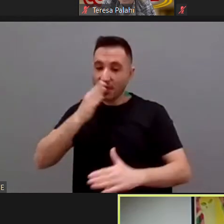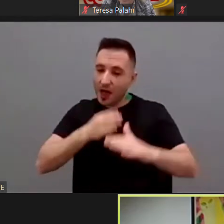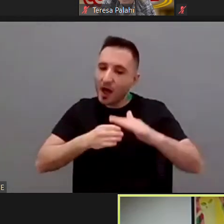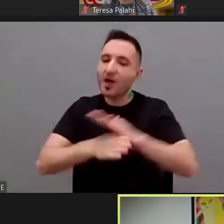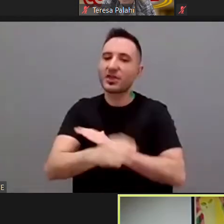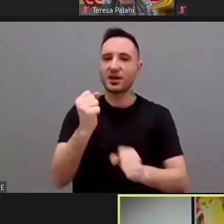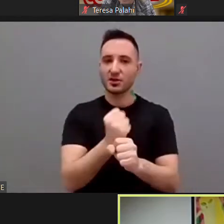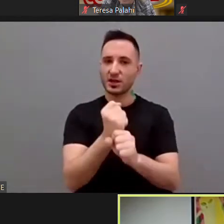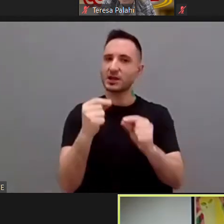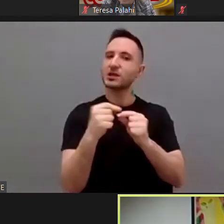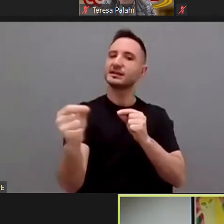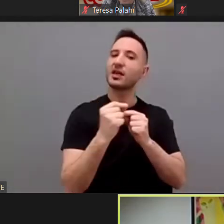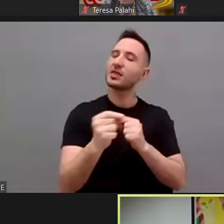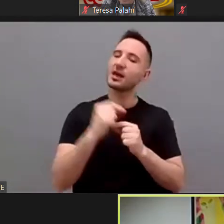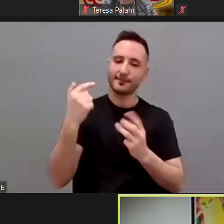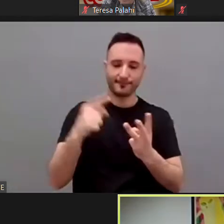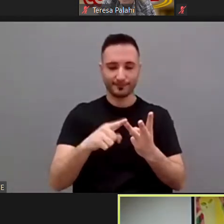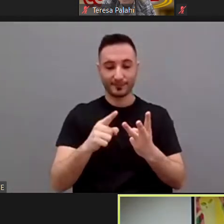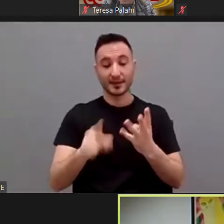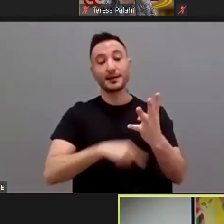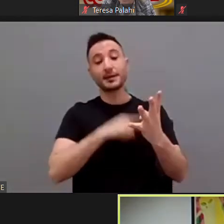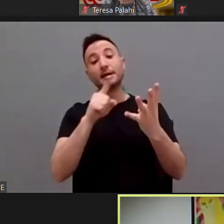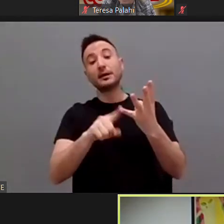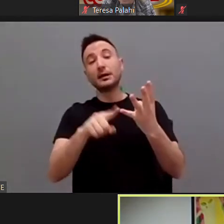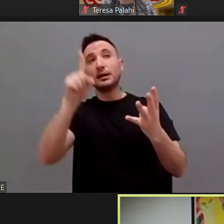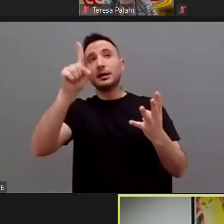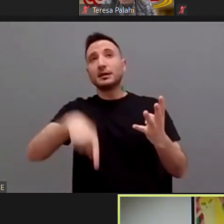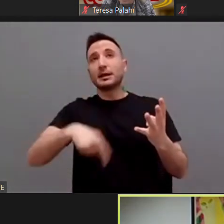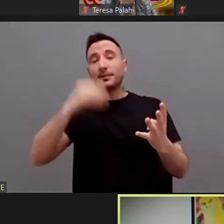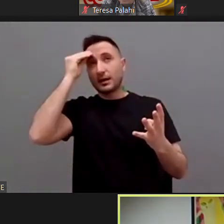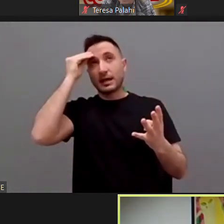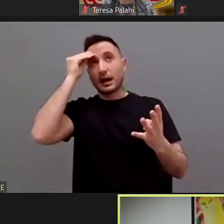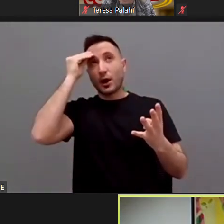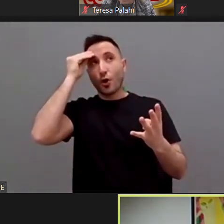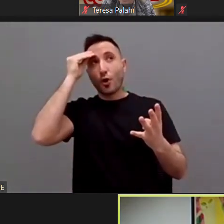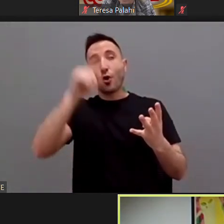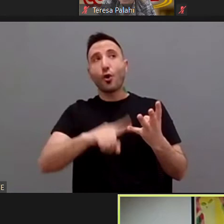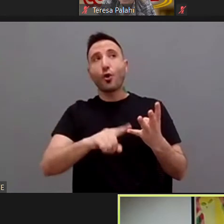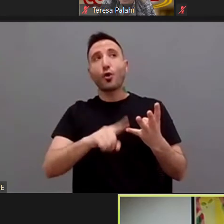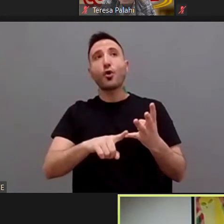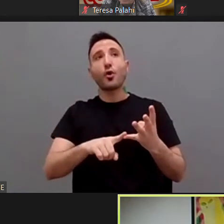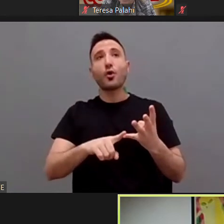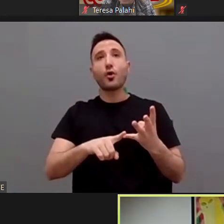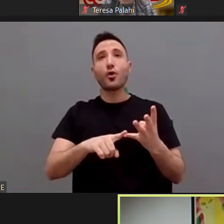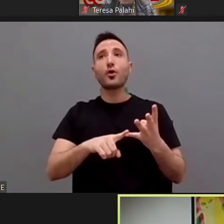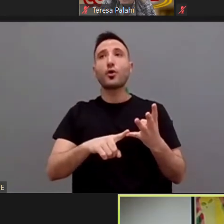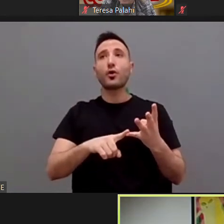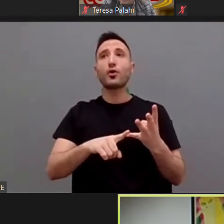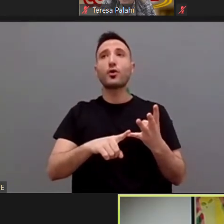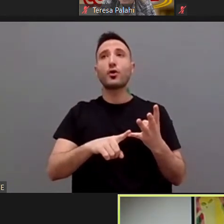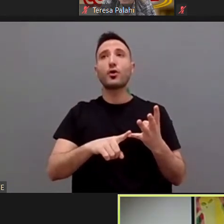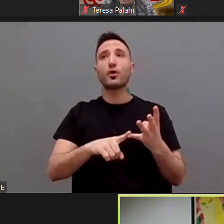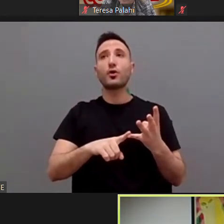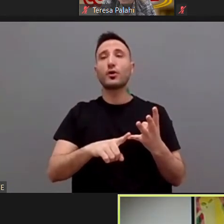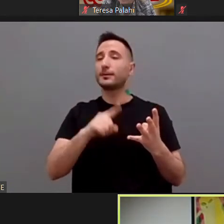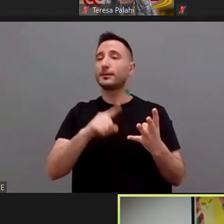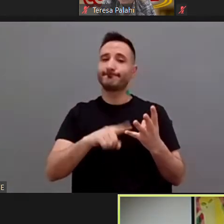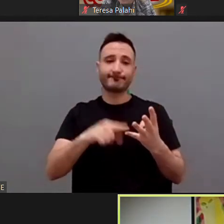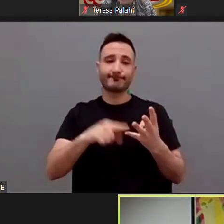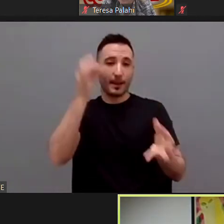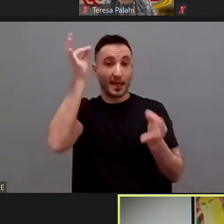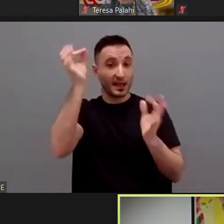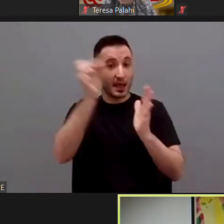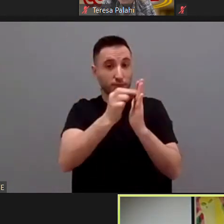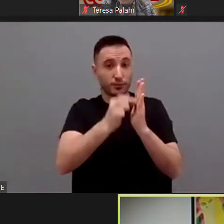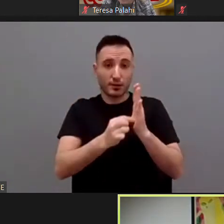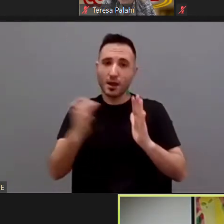teletrabajo. También diría que, bueno, que esta medida tiene que ser claramente